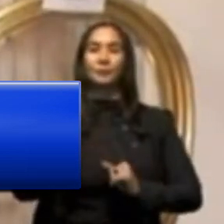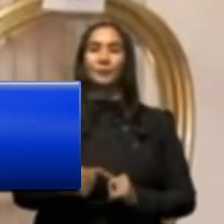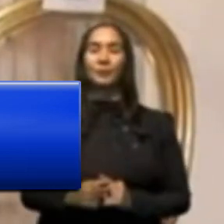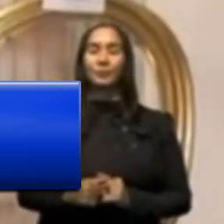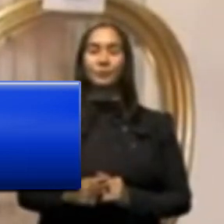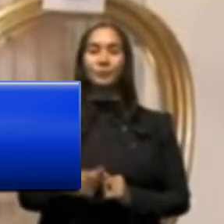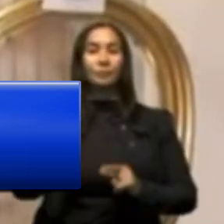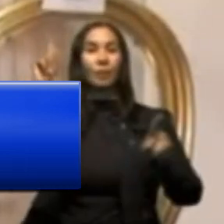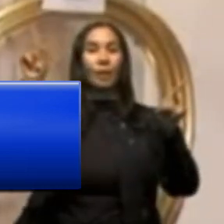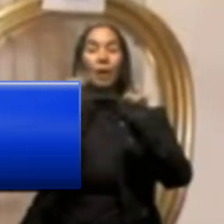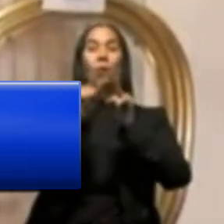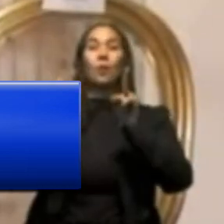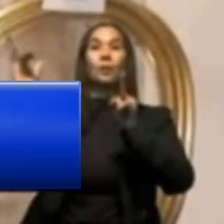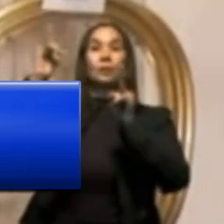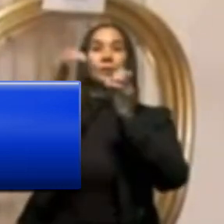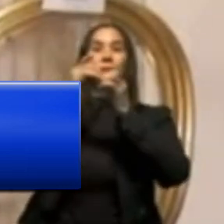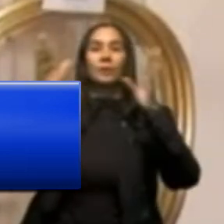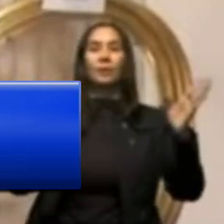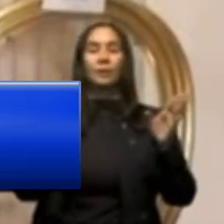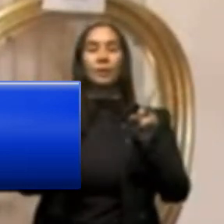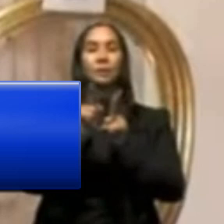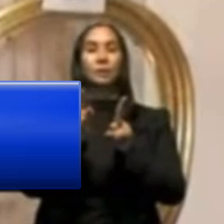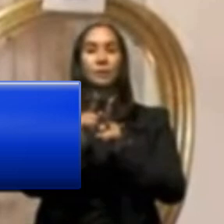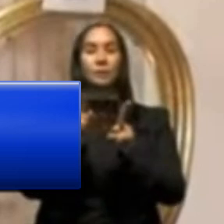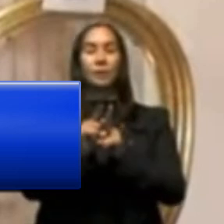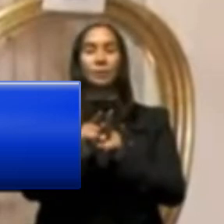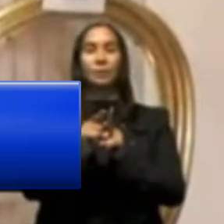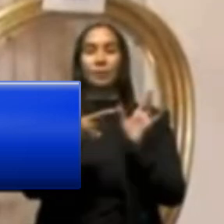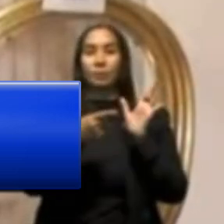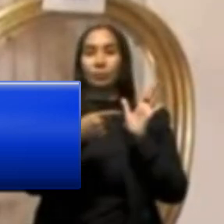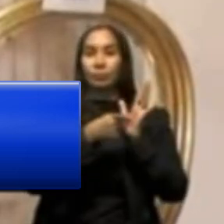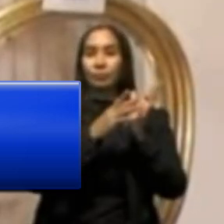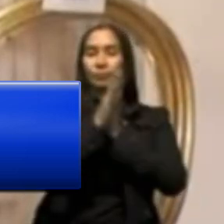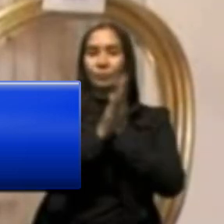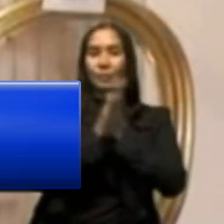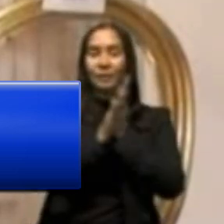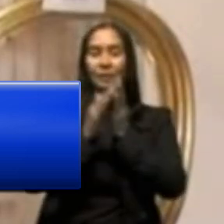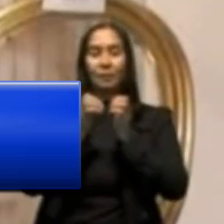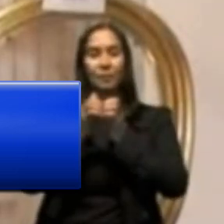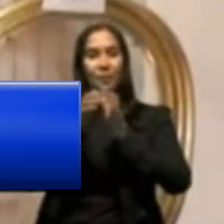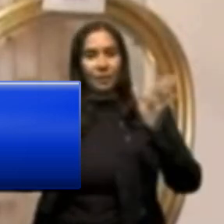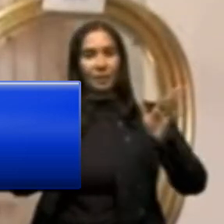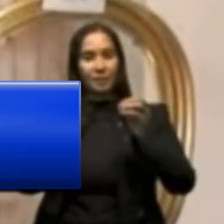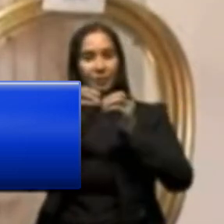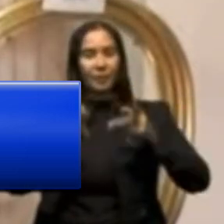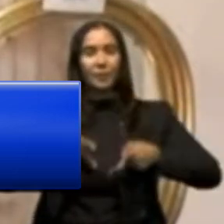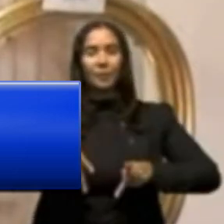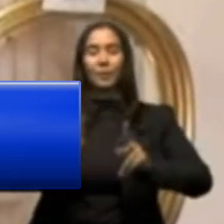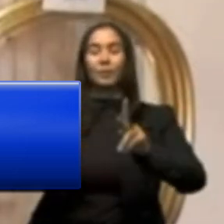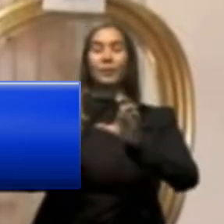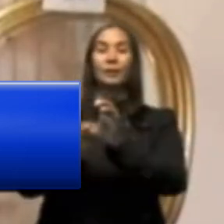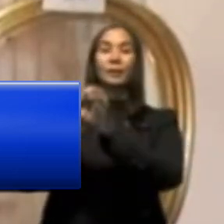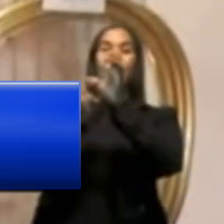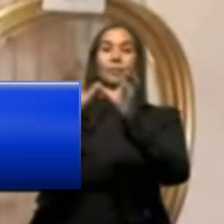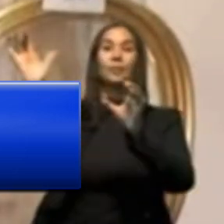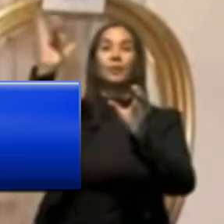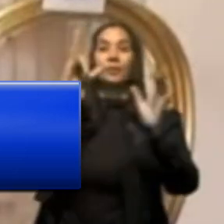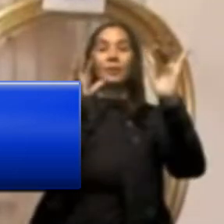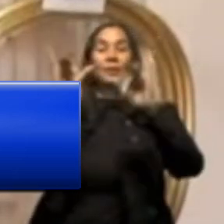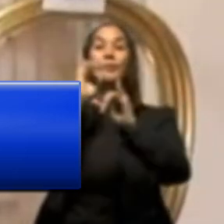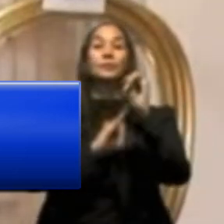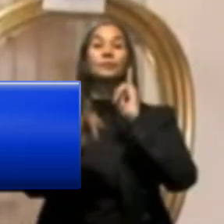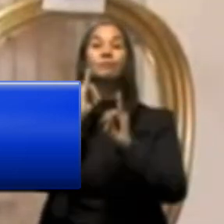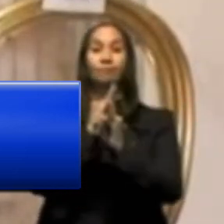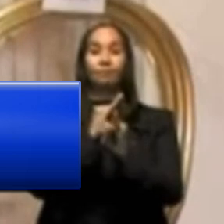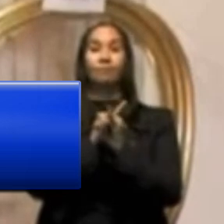pero el acuerdo de cielos abiertos es también un estímulo para la expansión de las oportunidades en el transporte aéreo